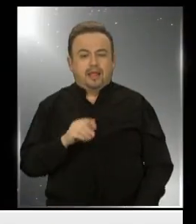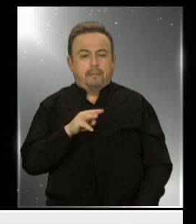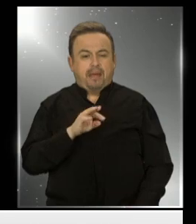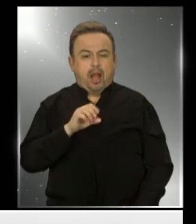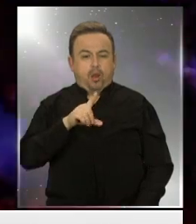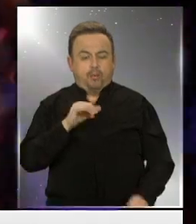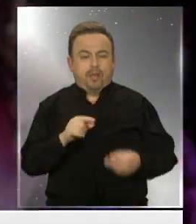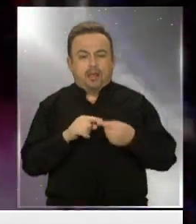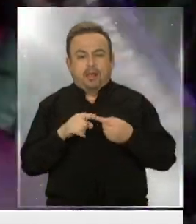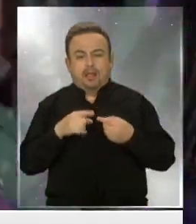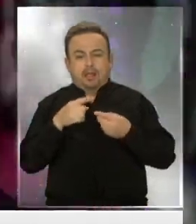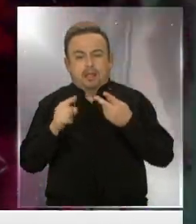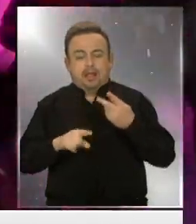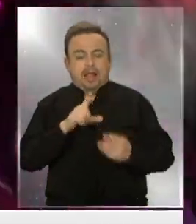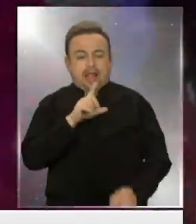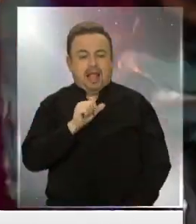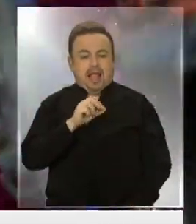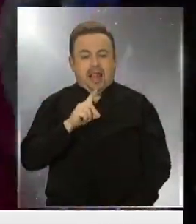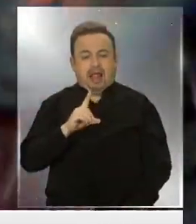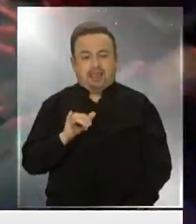Maluma, The Weeknd y Lady Gaga.